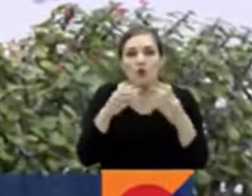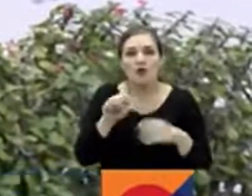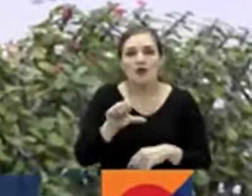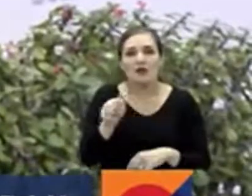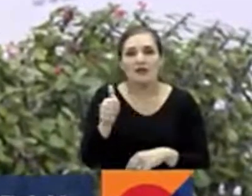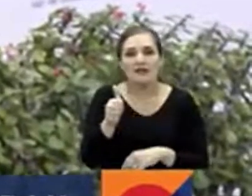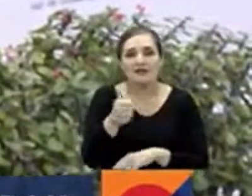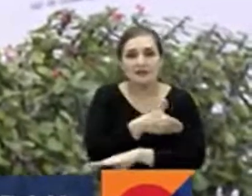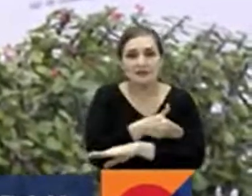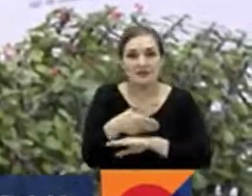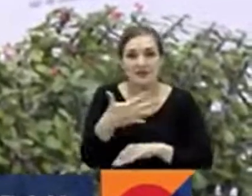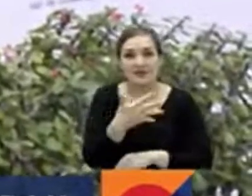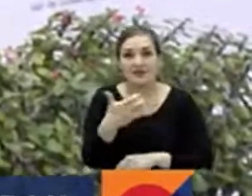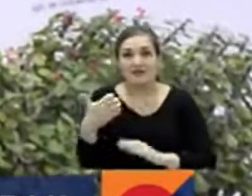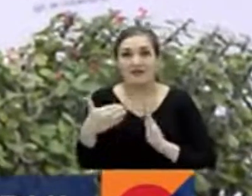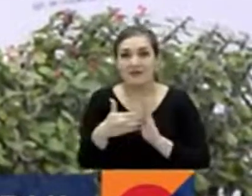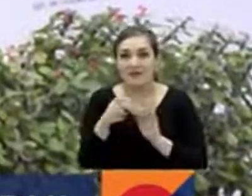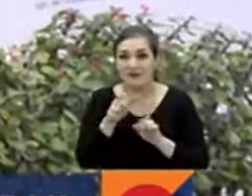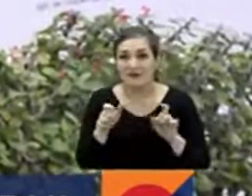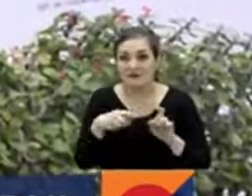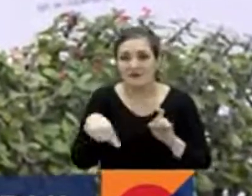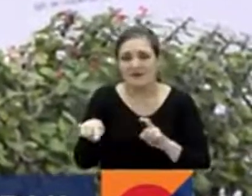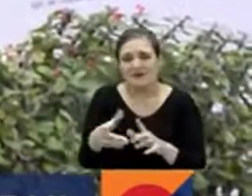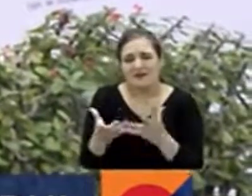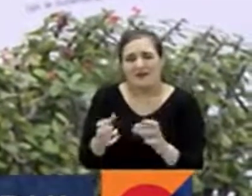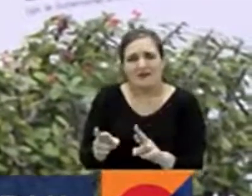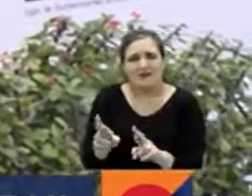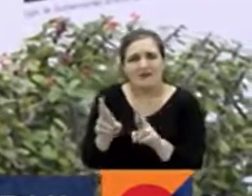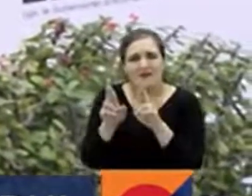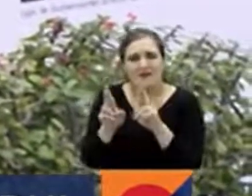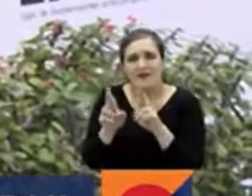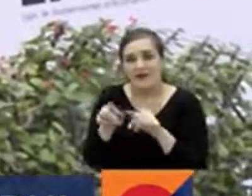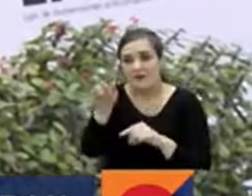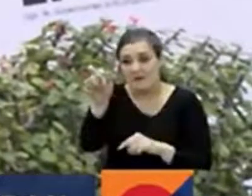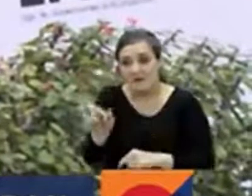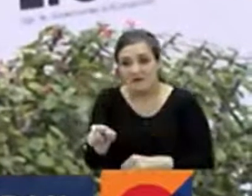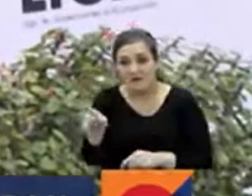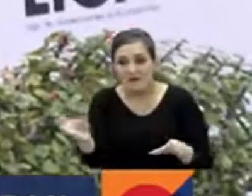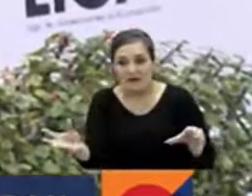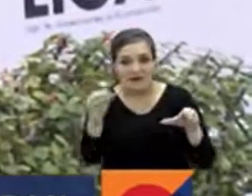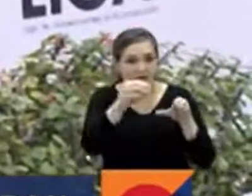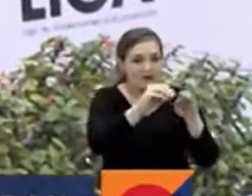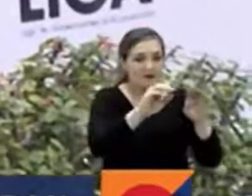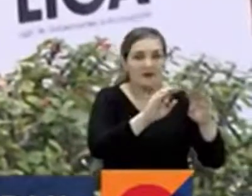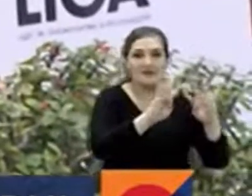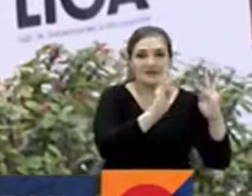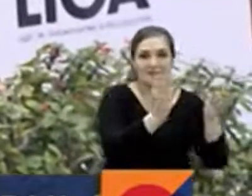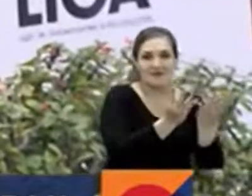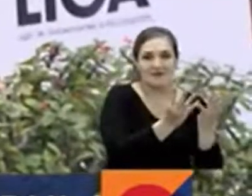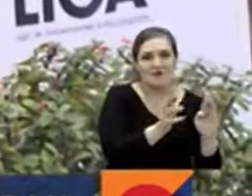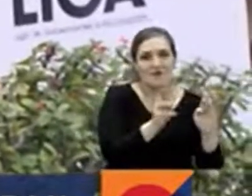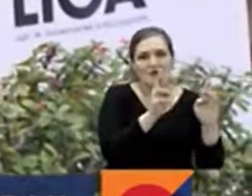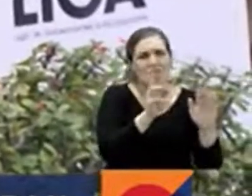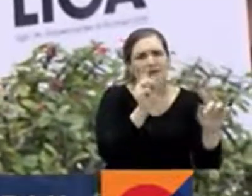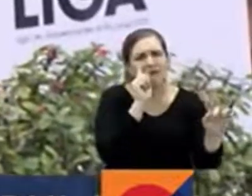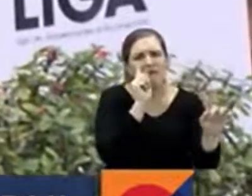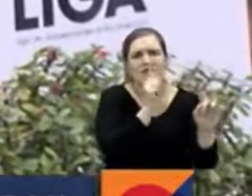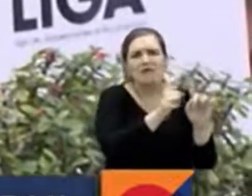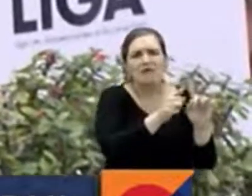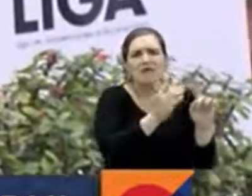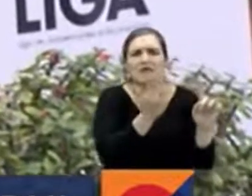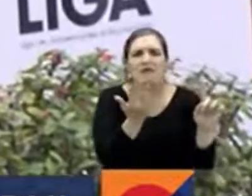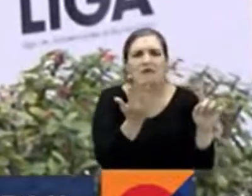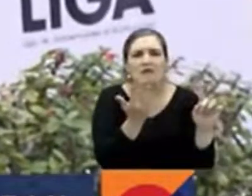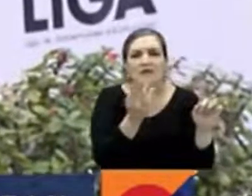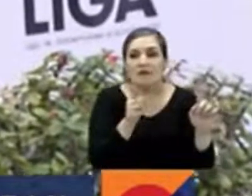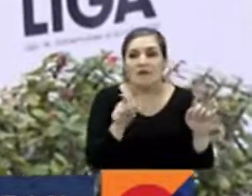10,500,000 personas que están esperando a una persona en el Congreso. ¿Para qué? Para